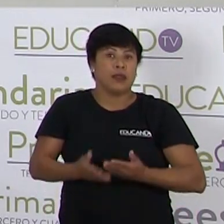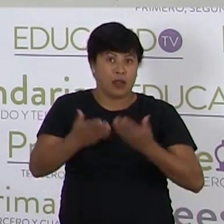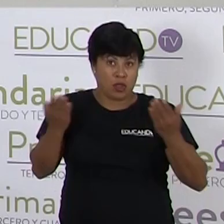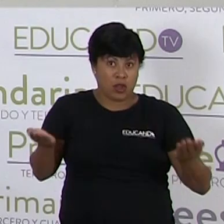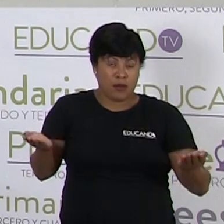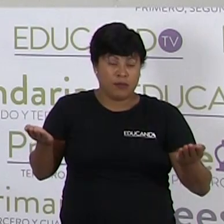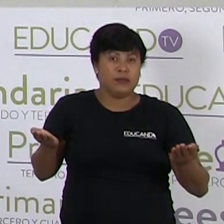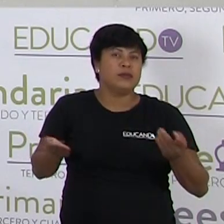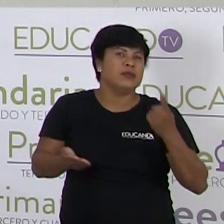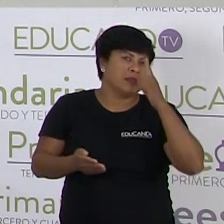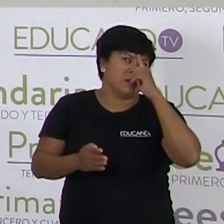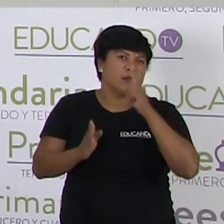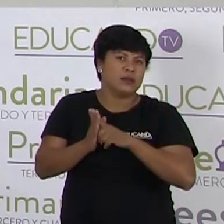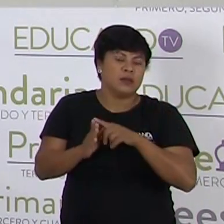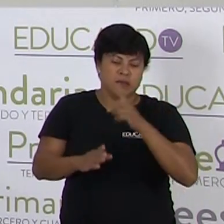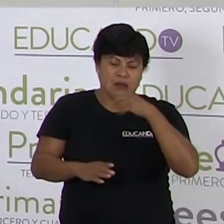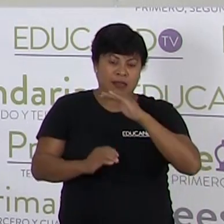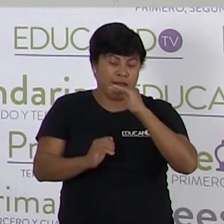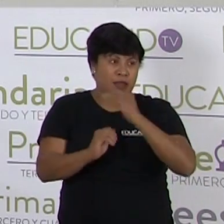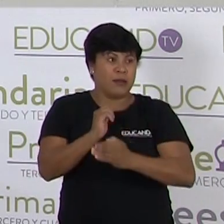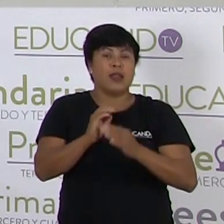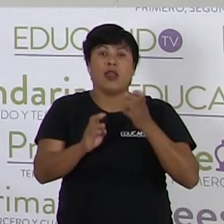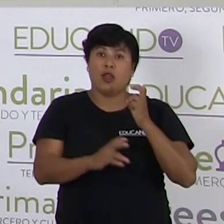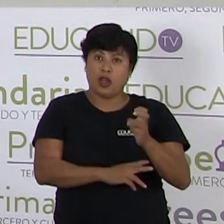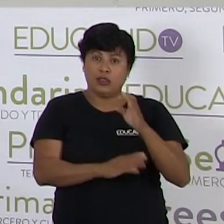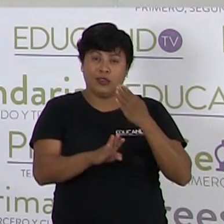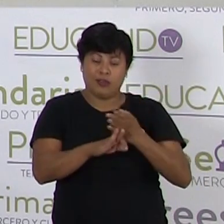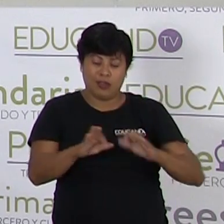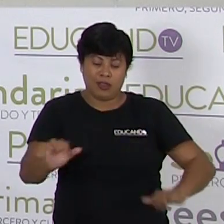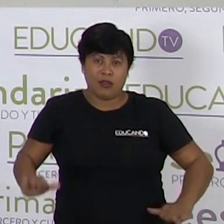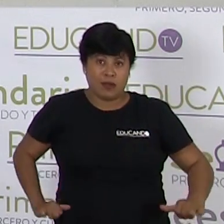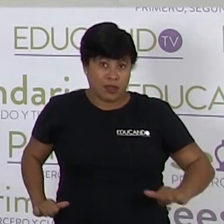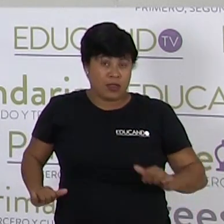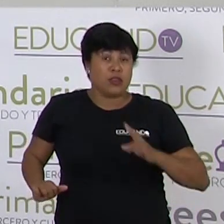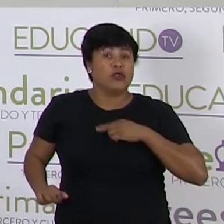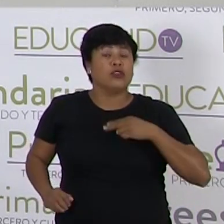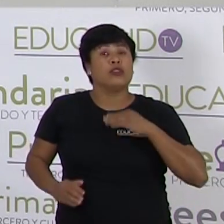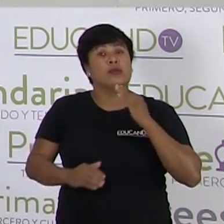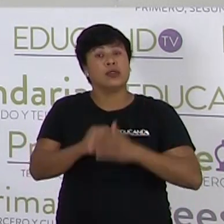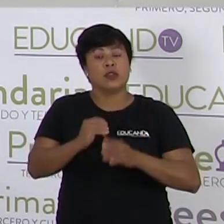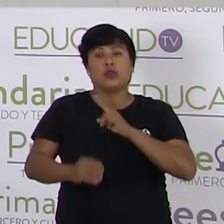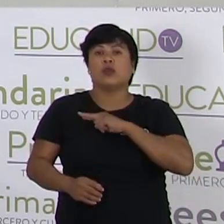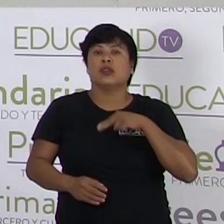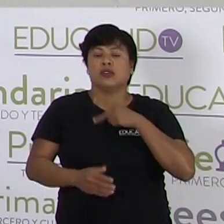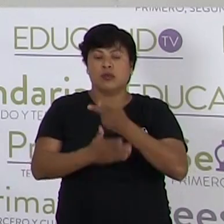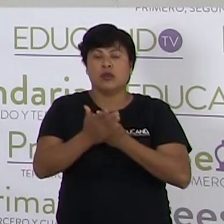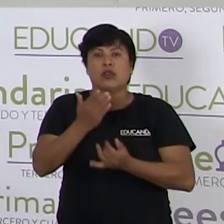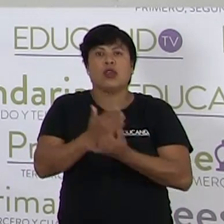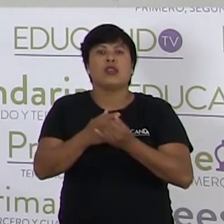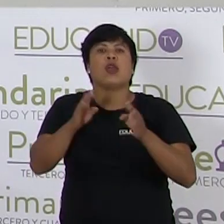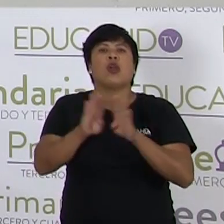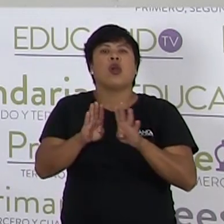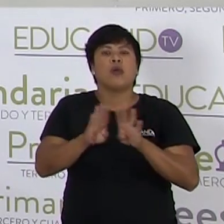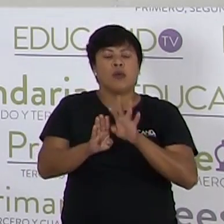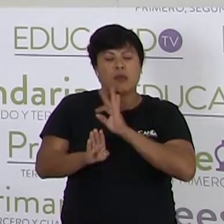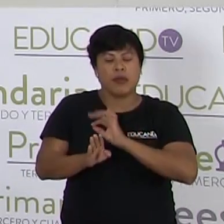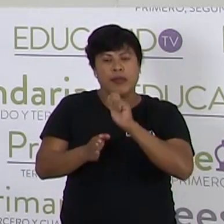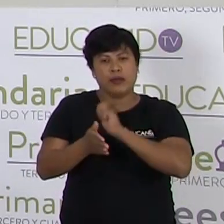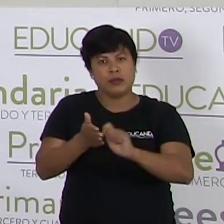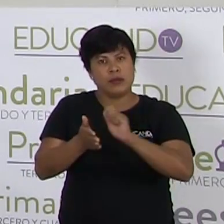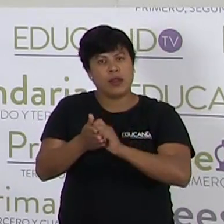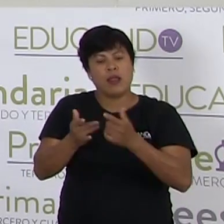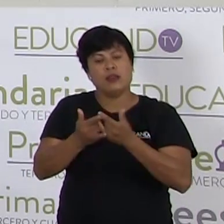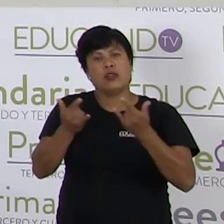ahora, ¿qué creen? Ya para terminar, con esta actividad terminamos nuestro proyecto de cómo escribir la